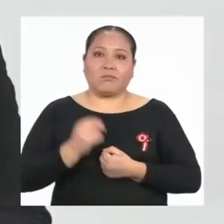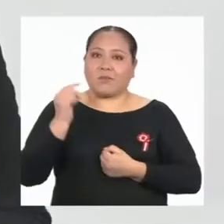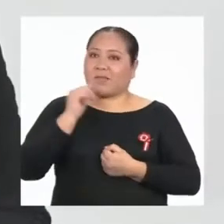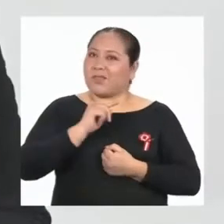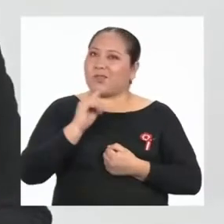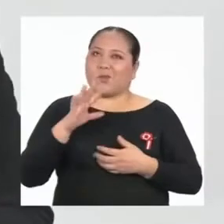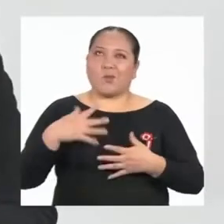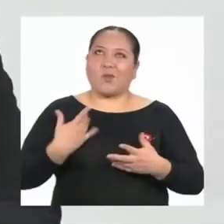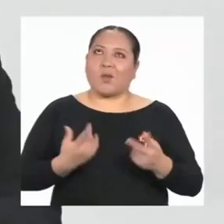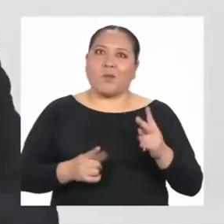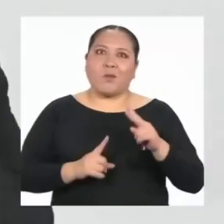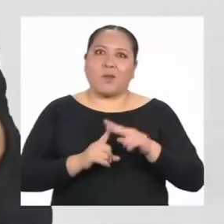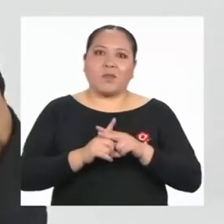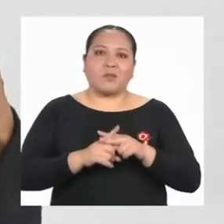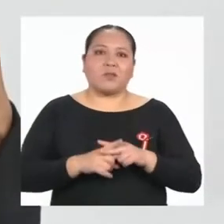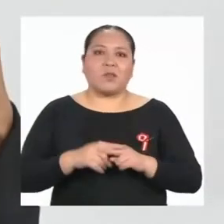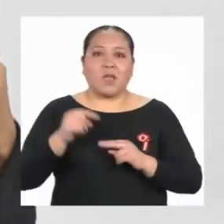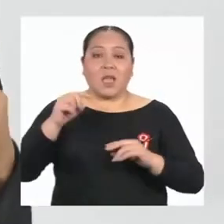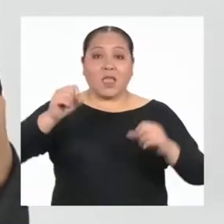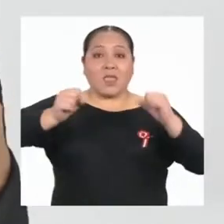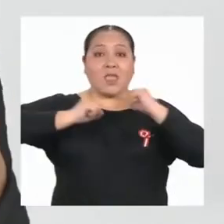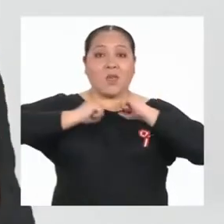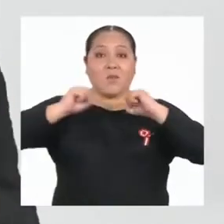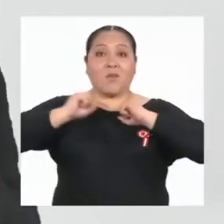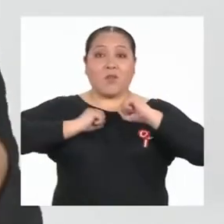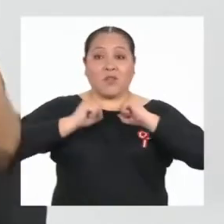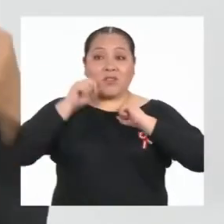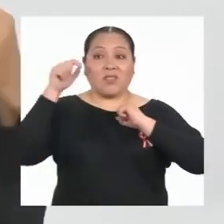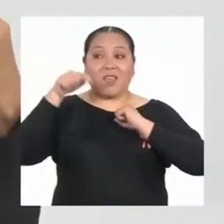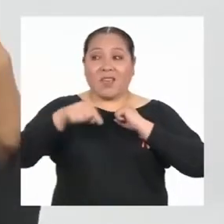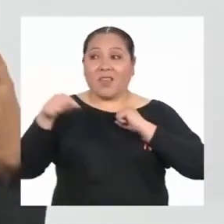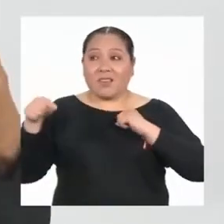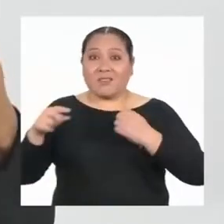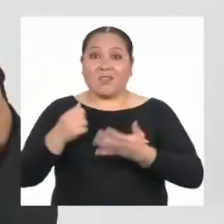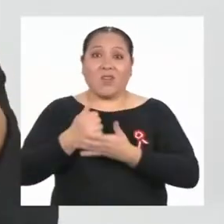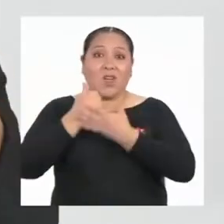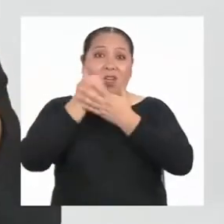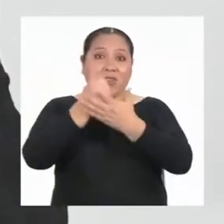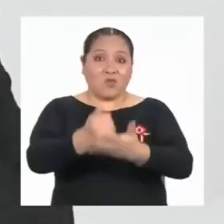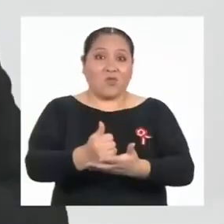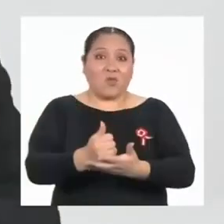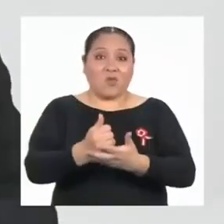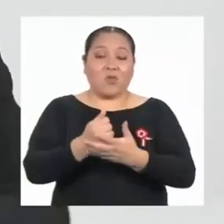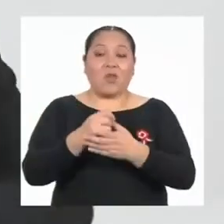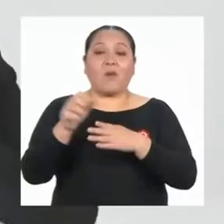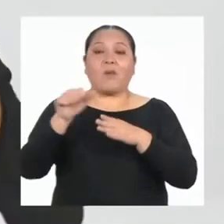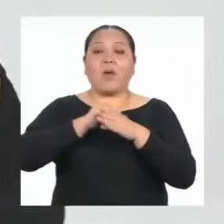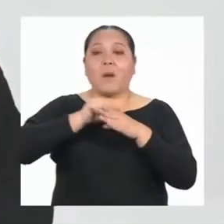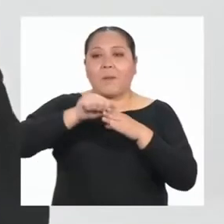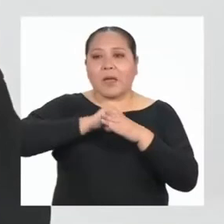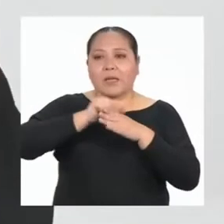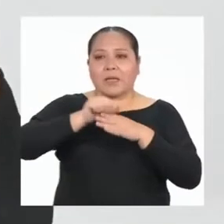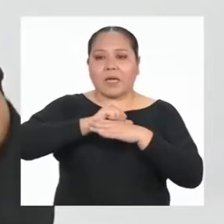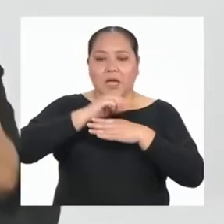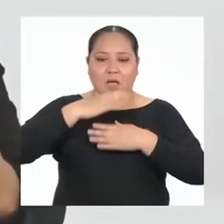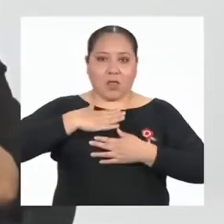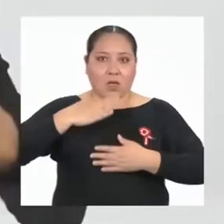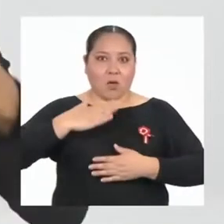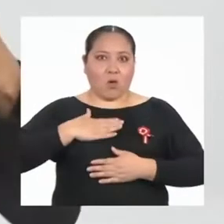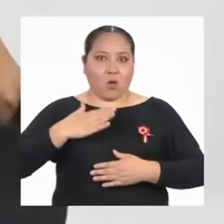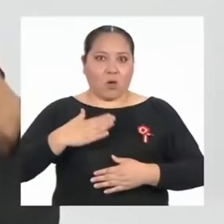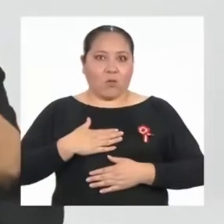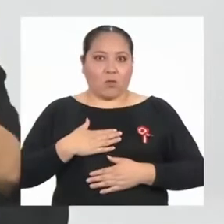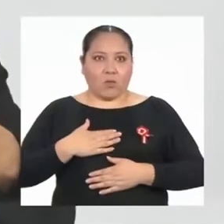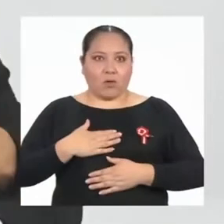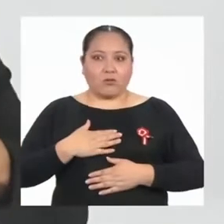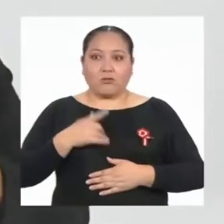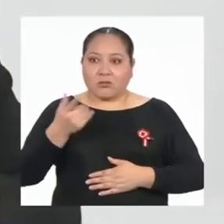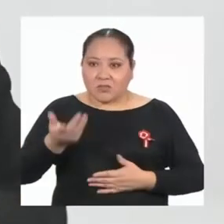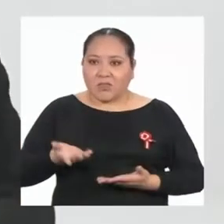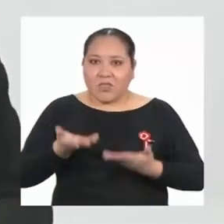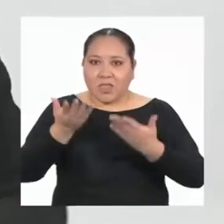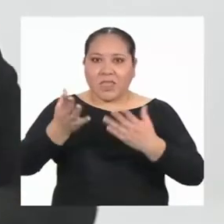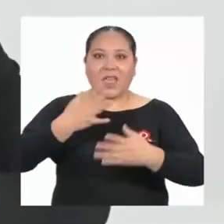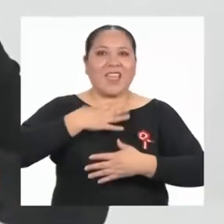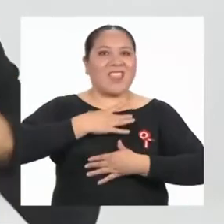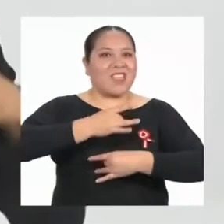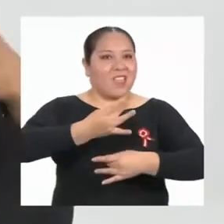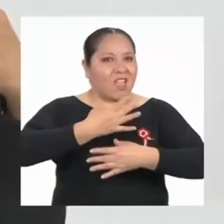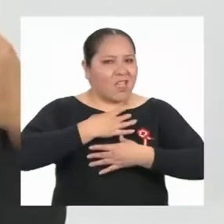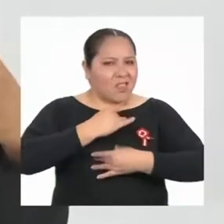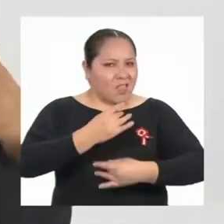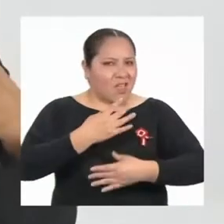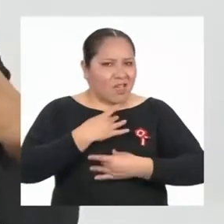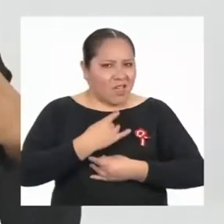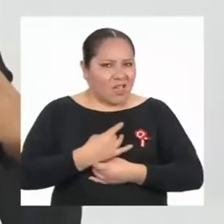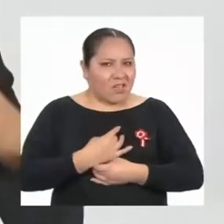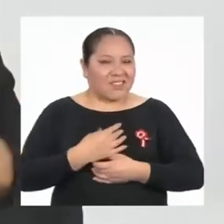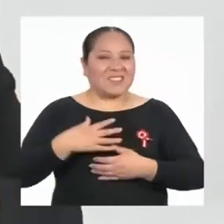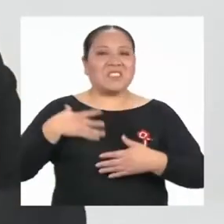debe ocurrir. El deporte debe ser una práctica física que genere interés y entusiasmo, donde